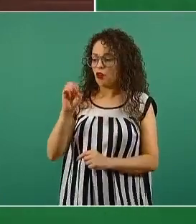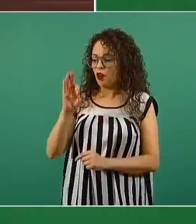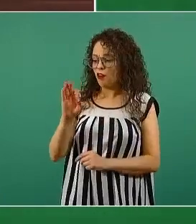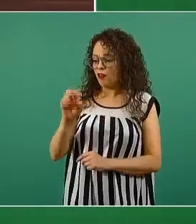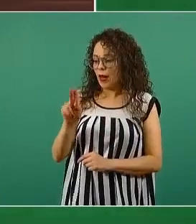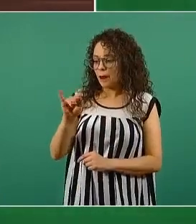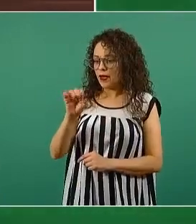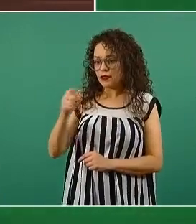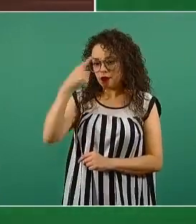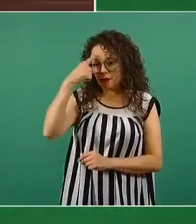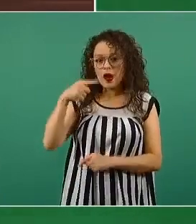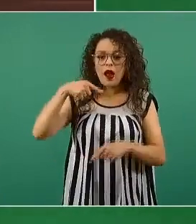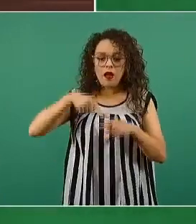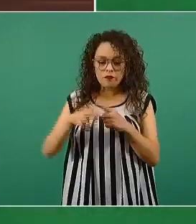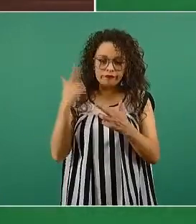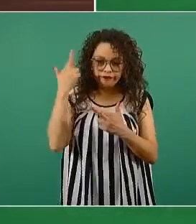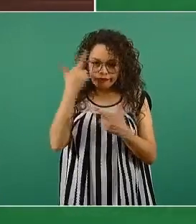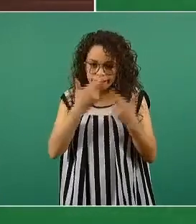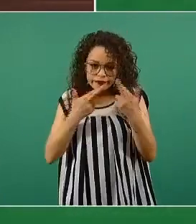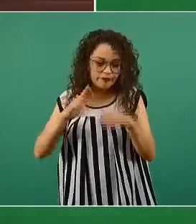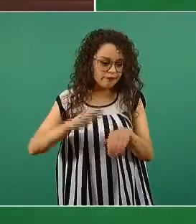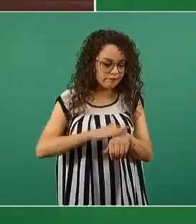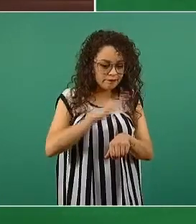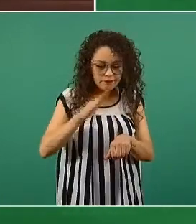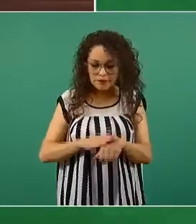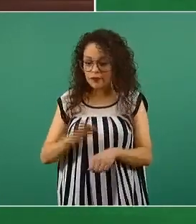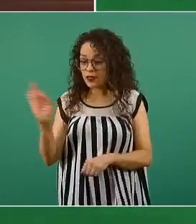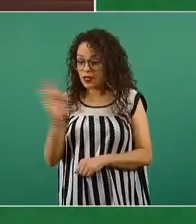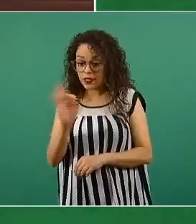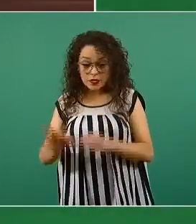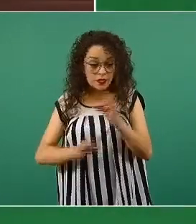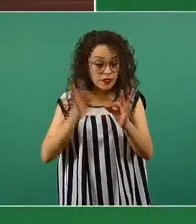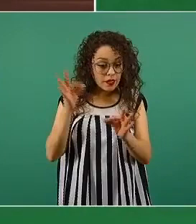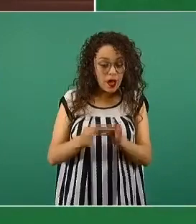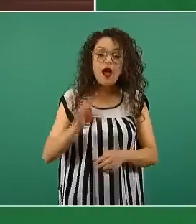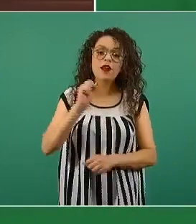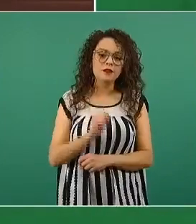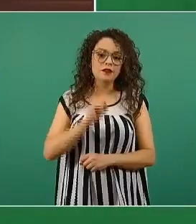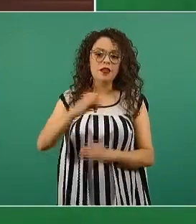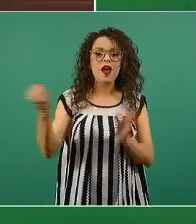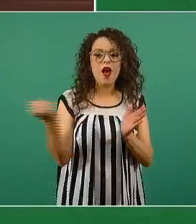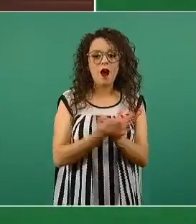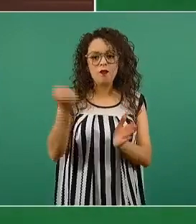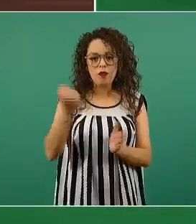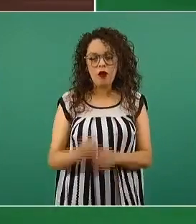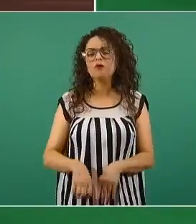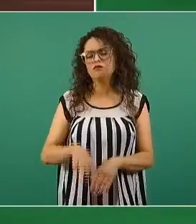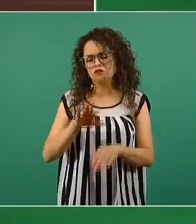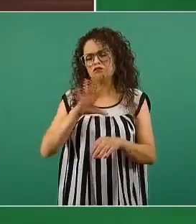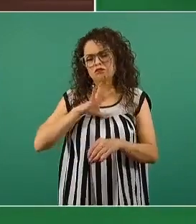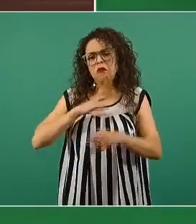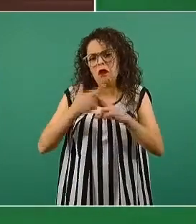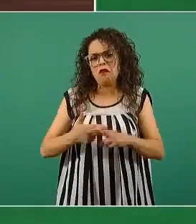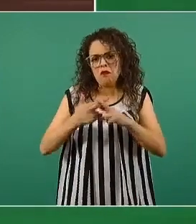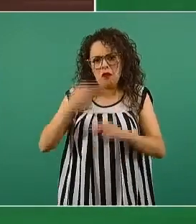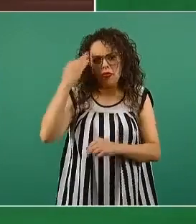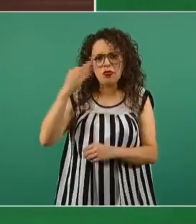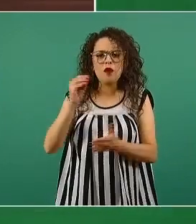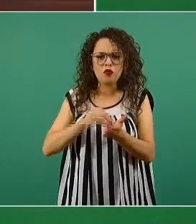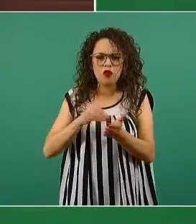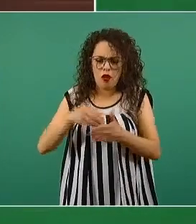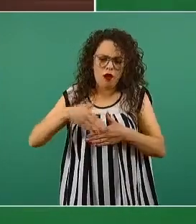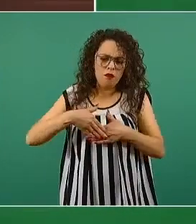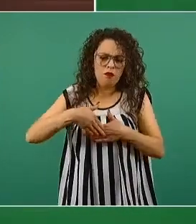irlas evaluando y en su momento aprobarlas, ¿no? Pero esto, tenemos tiempo, pero ya hemos también hecho